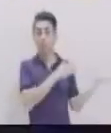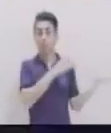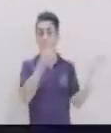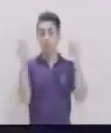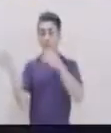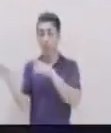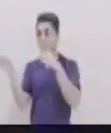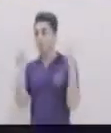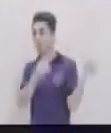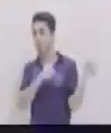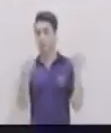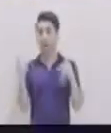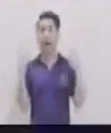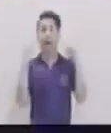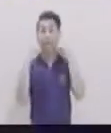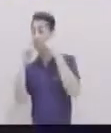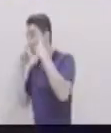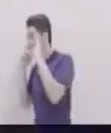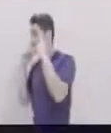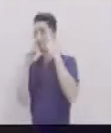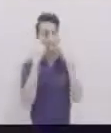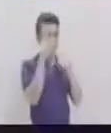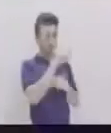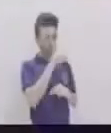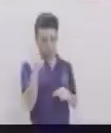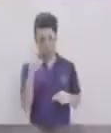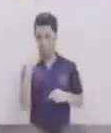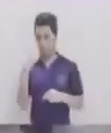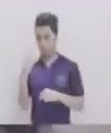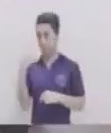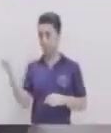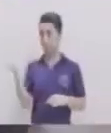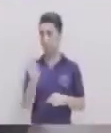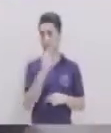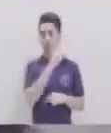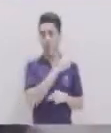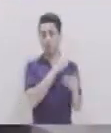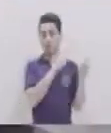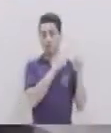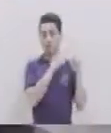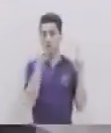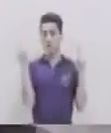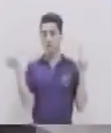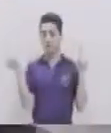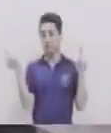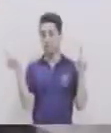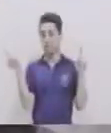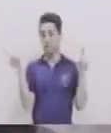izquierda, sin mover la cabeza. Iniciamos. 1,